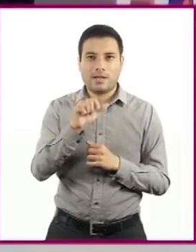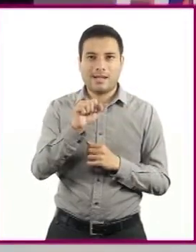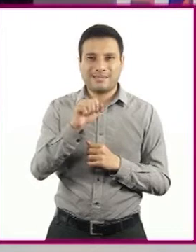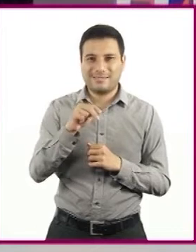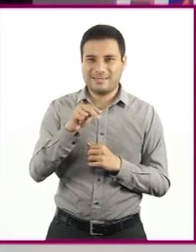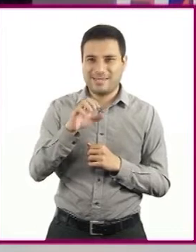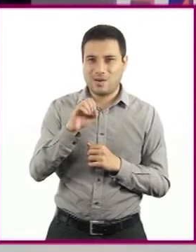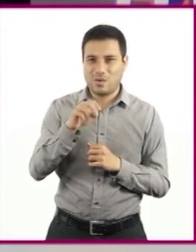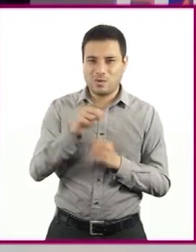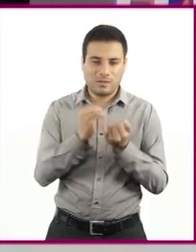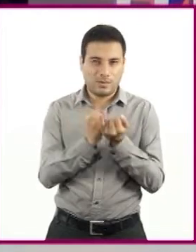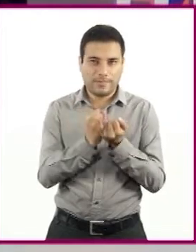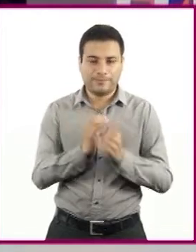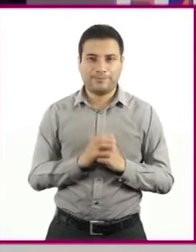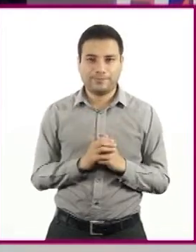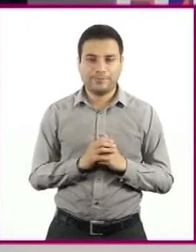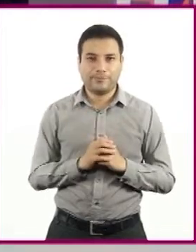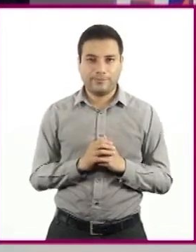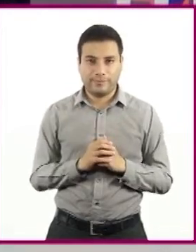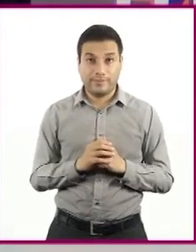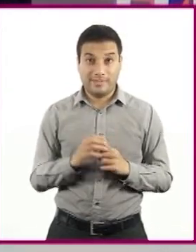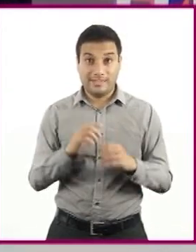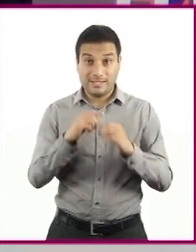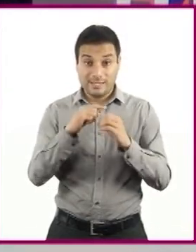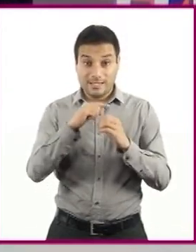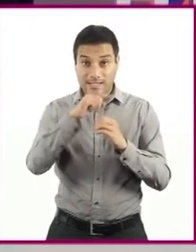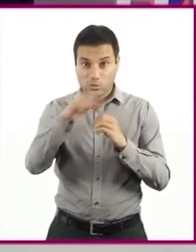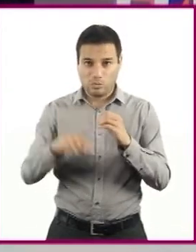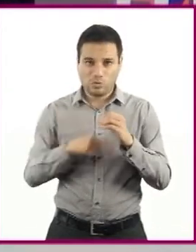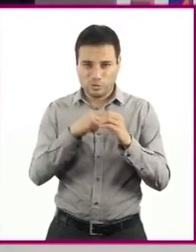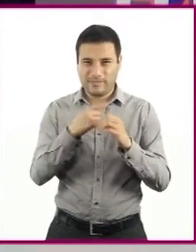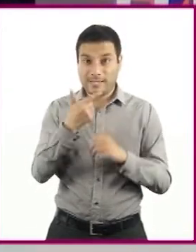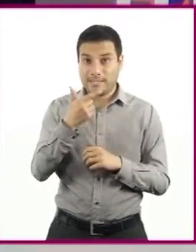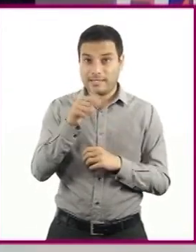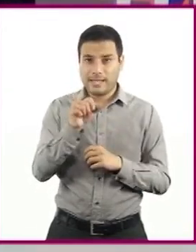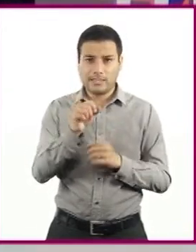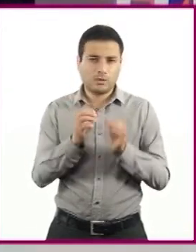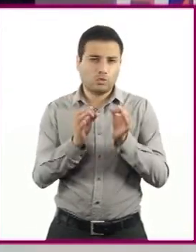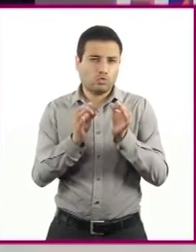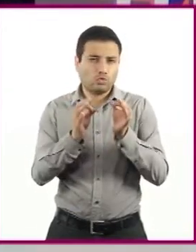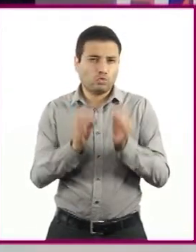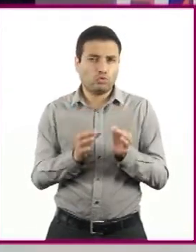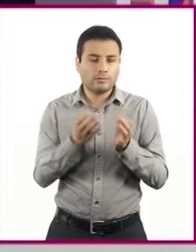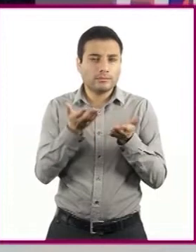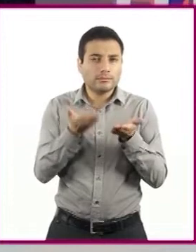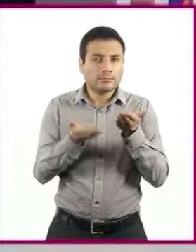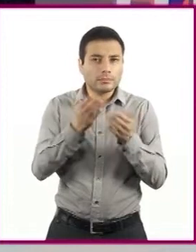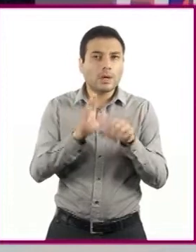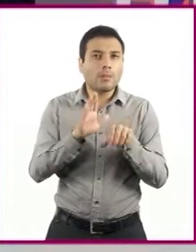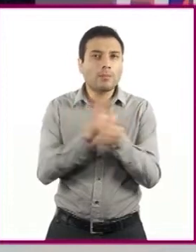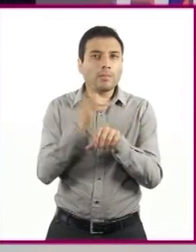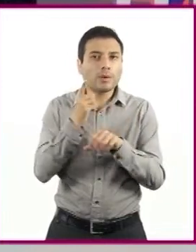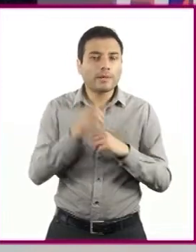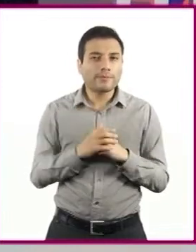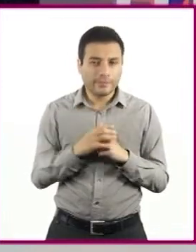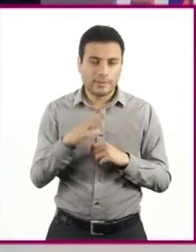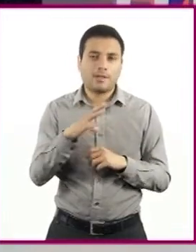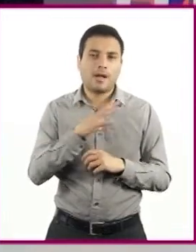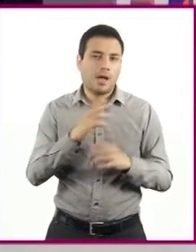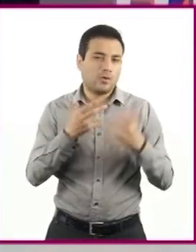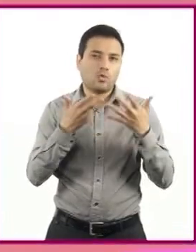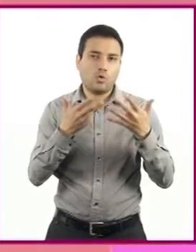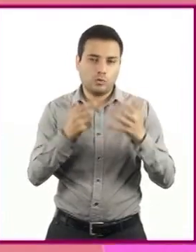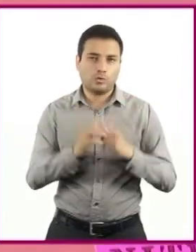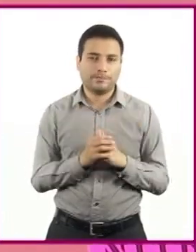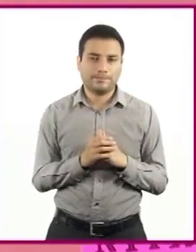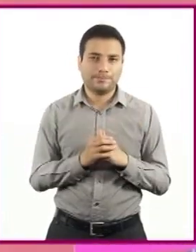neón. Los átomos de los gases nobles son estables debido a que su capa más externa está completa. Cabe